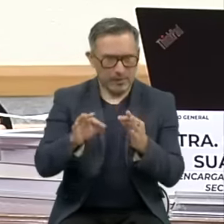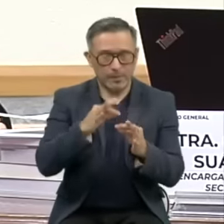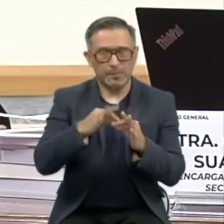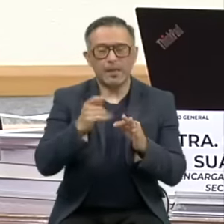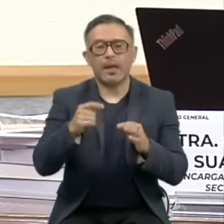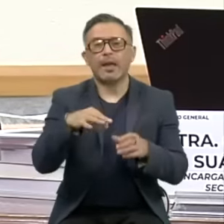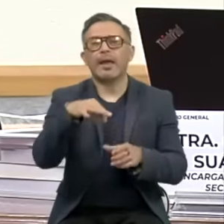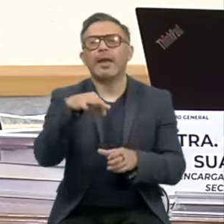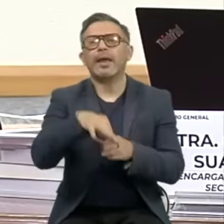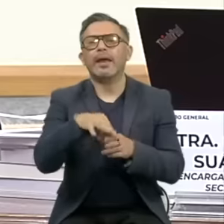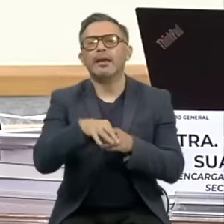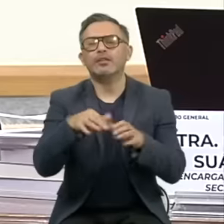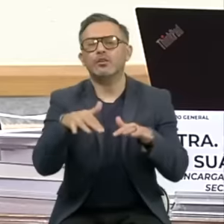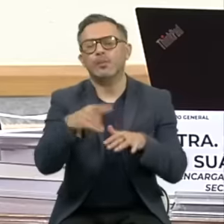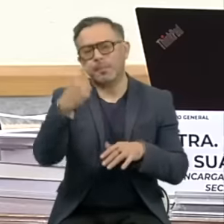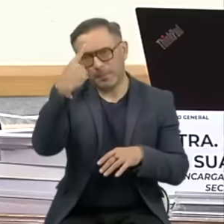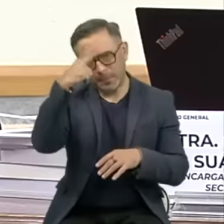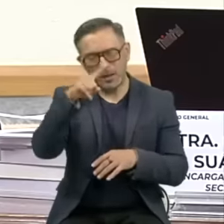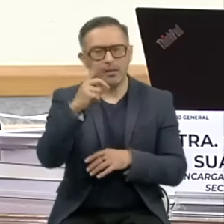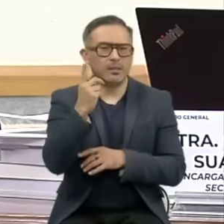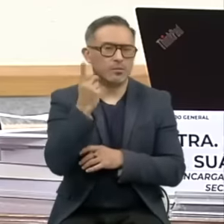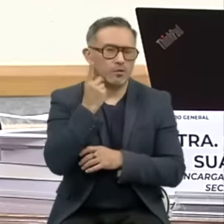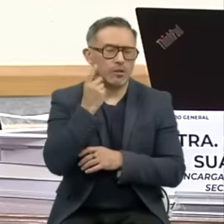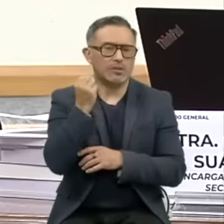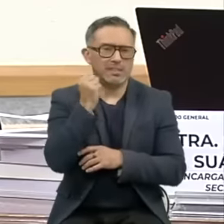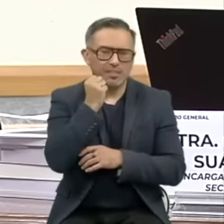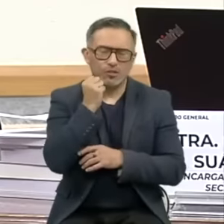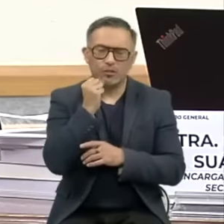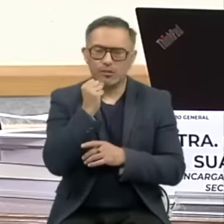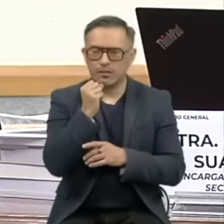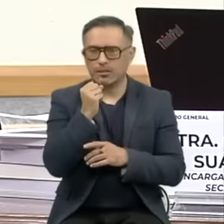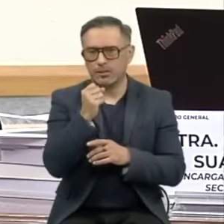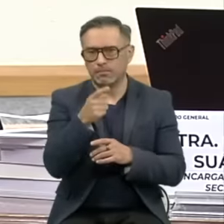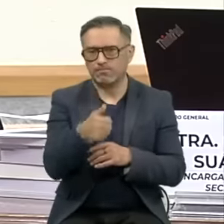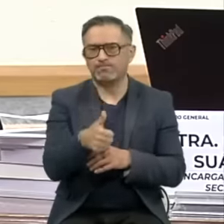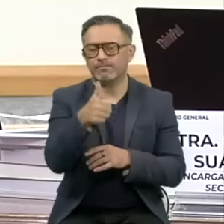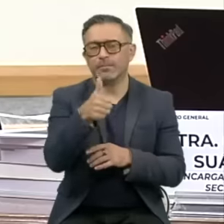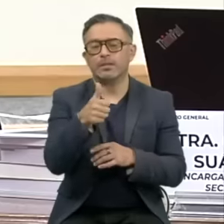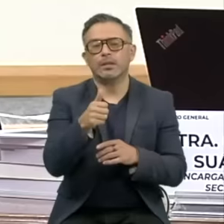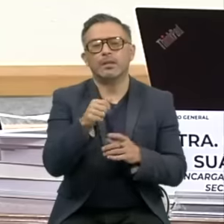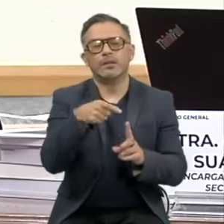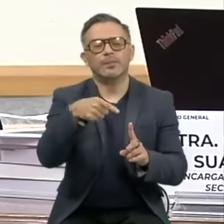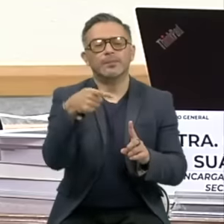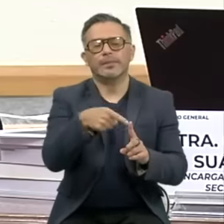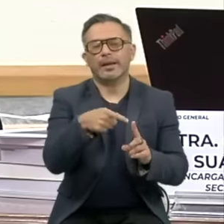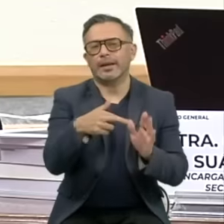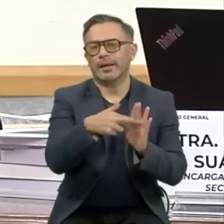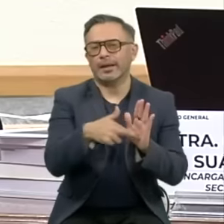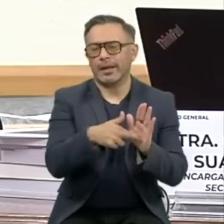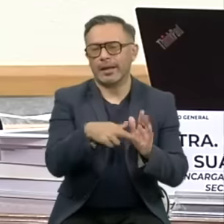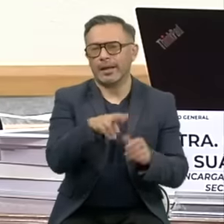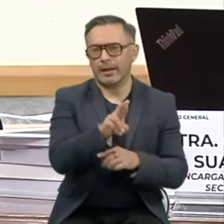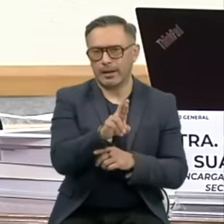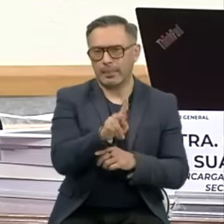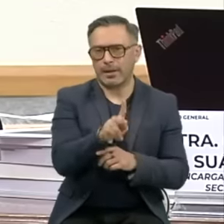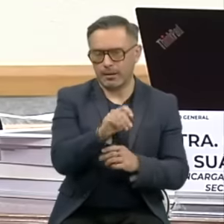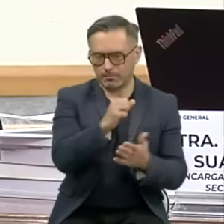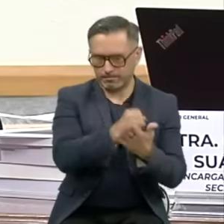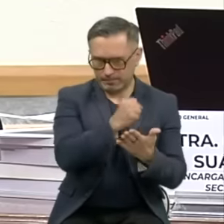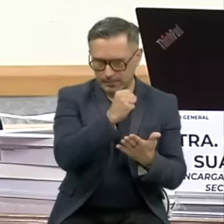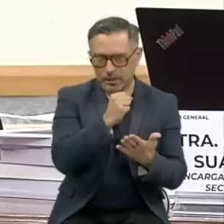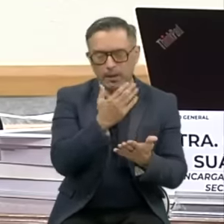de la elección de diputaciones y senadurías por el principio de representación proporcional, así como las